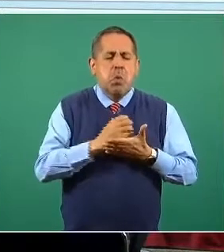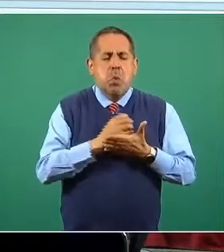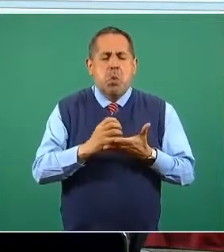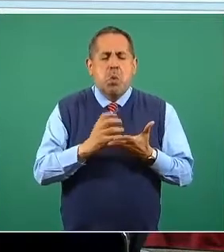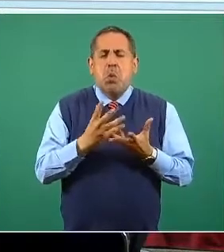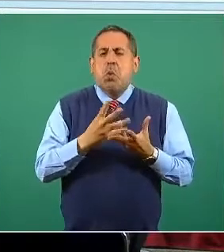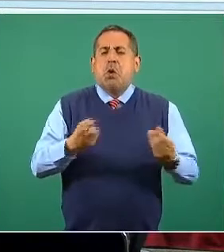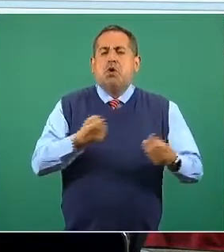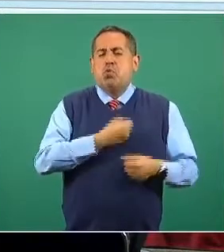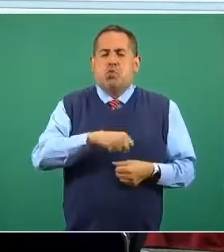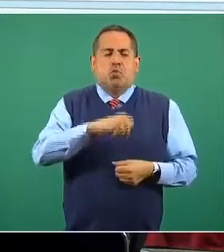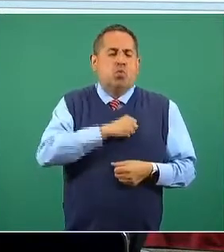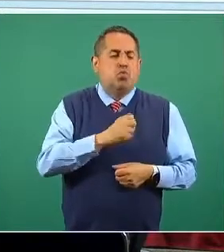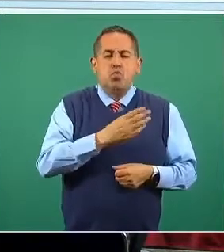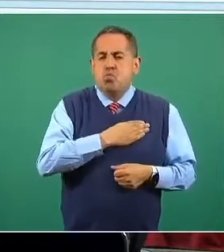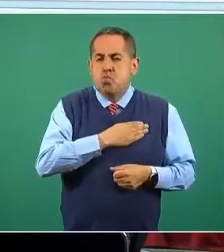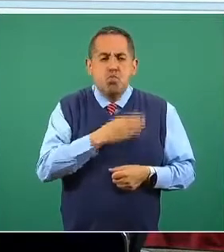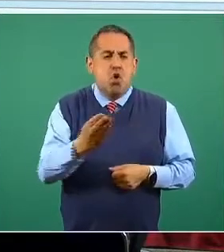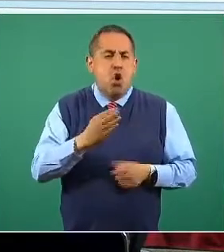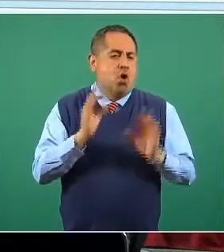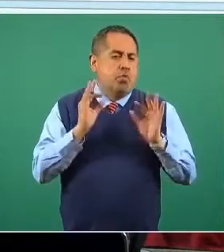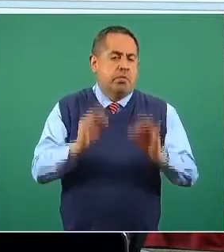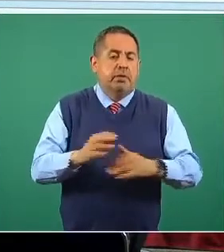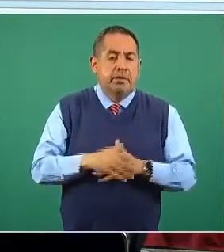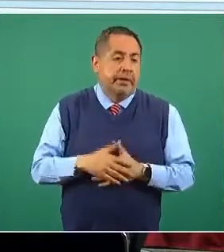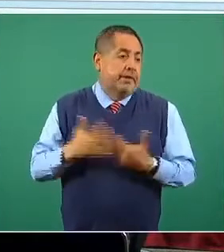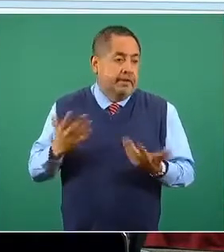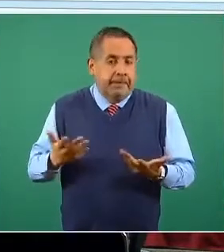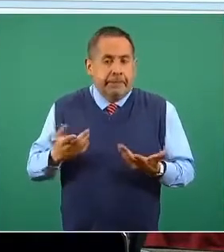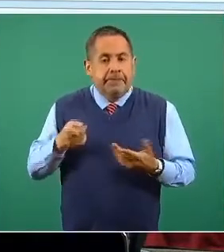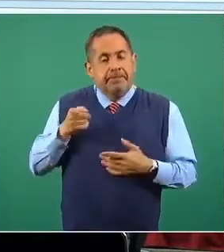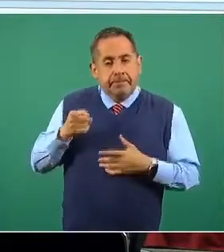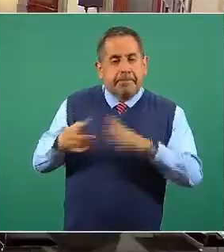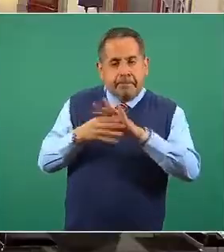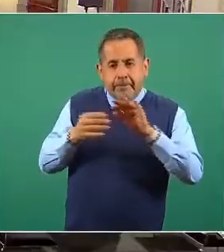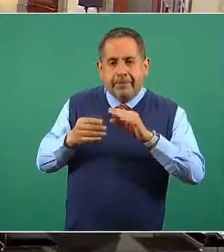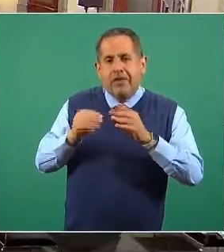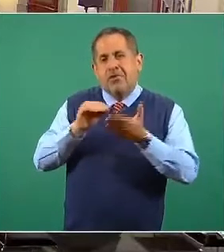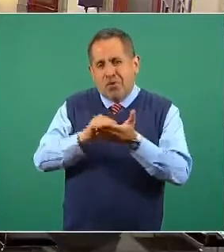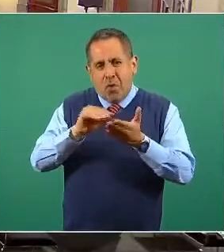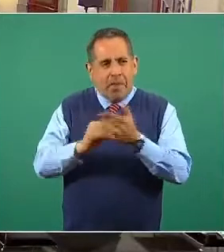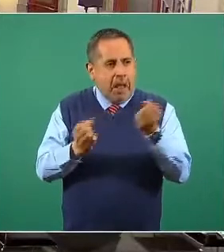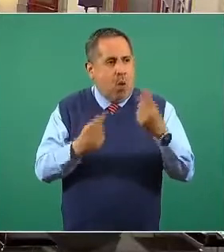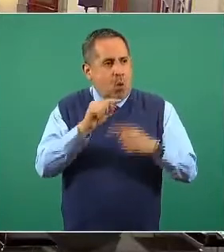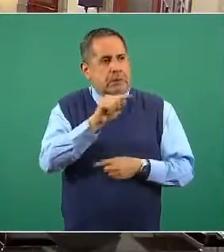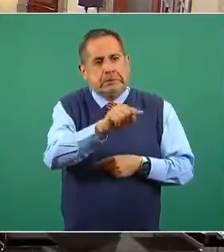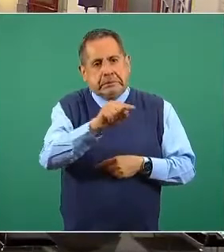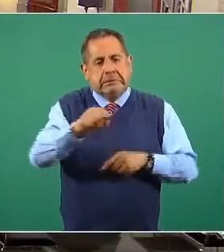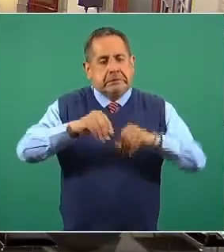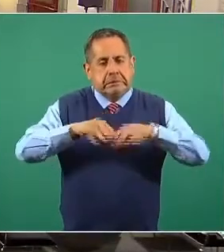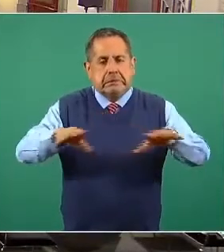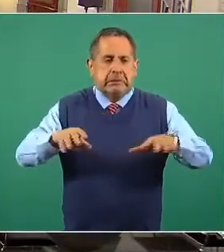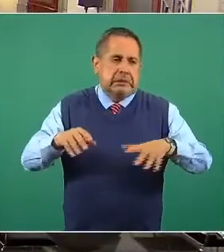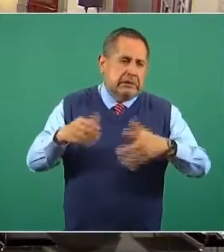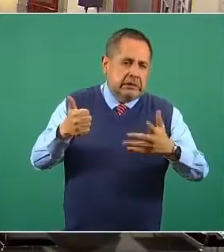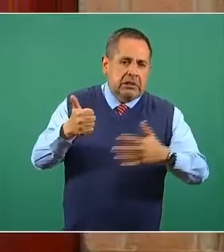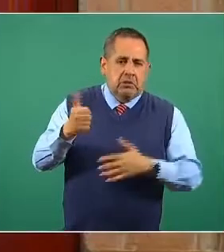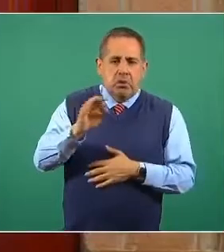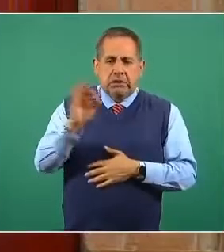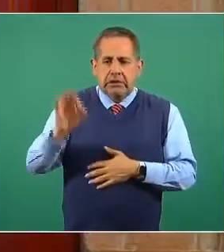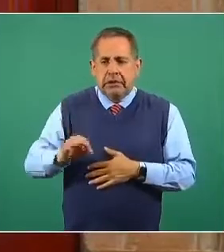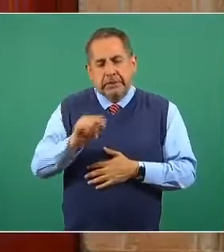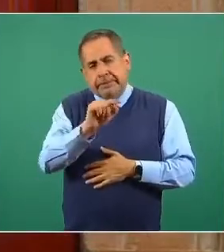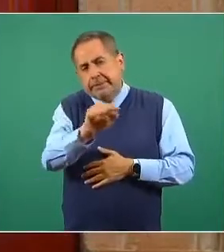de COVID-19. Y para efectos de la epidemia activa, pues continuamos con una proporción del